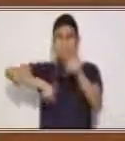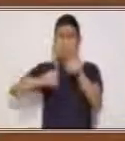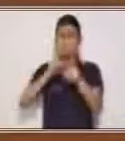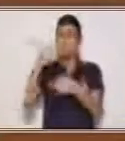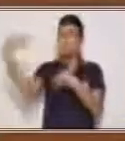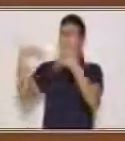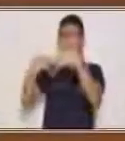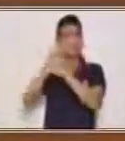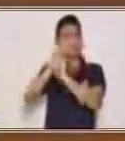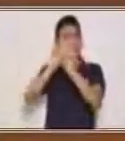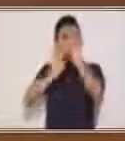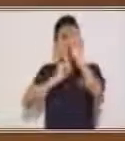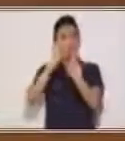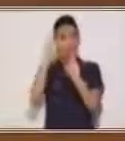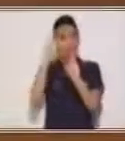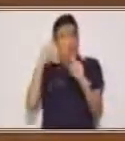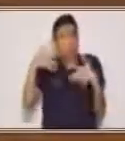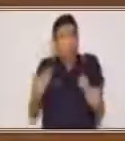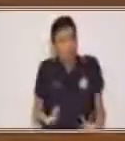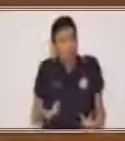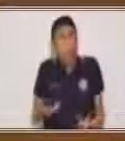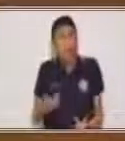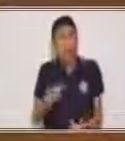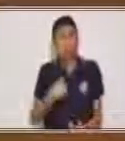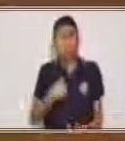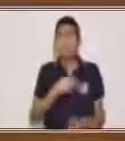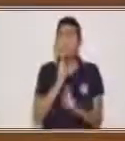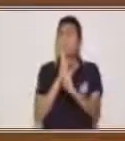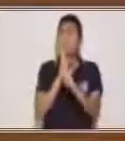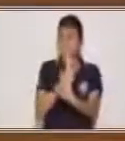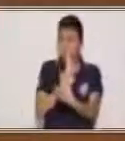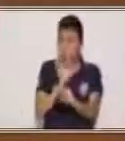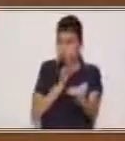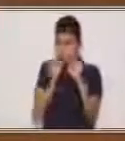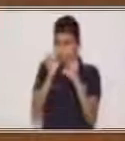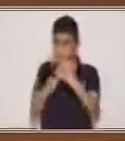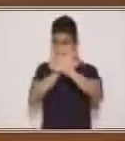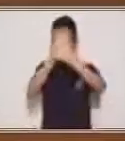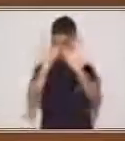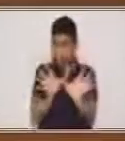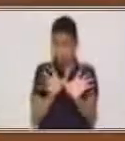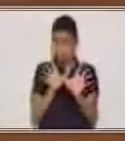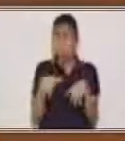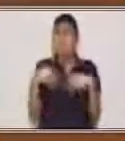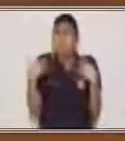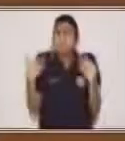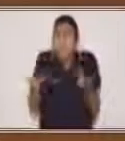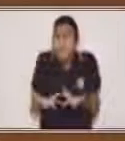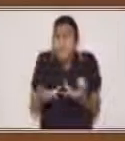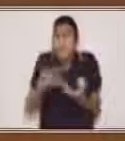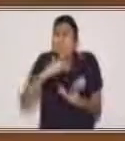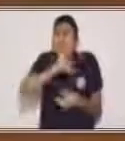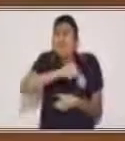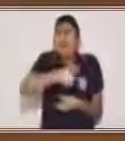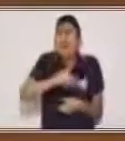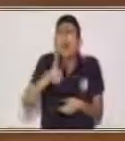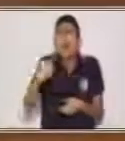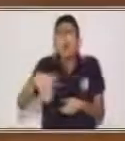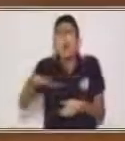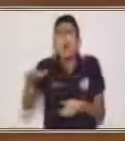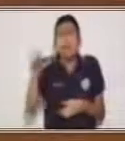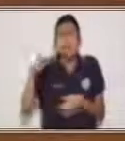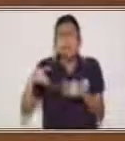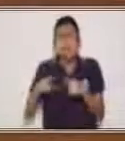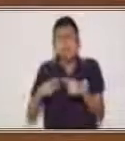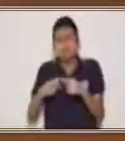científico. Mi pregunta a la que di respuesta cuando recolecté los datos era ¿por qué iba a ingresar el agua?